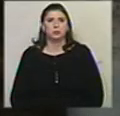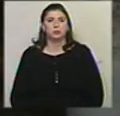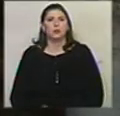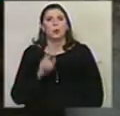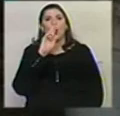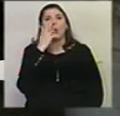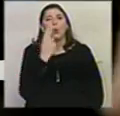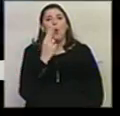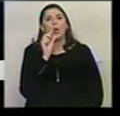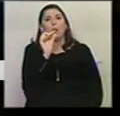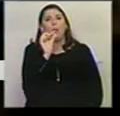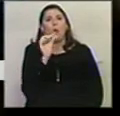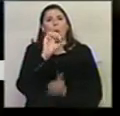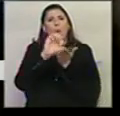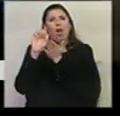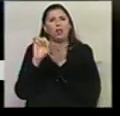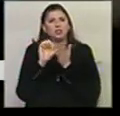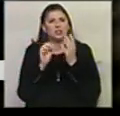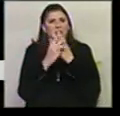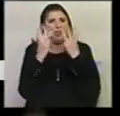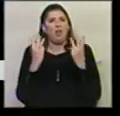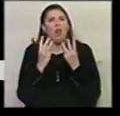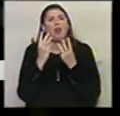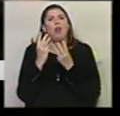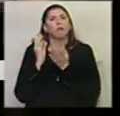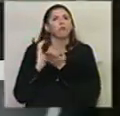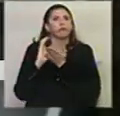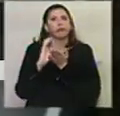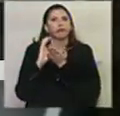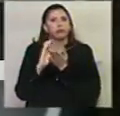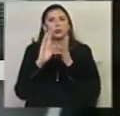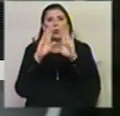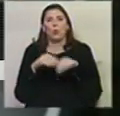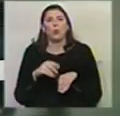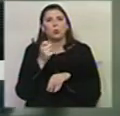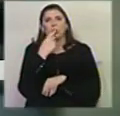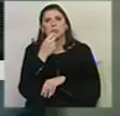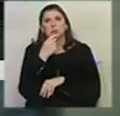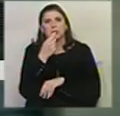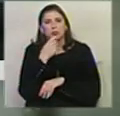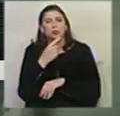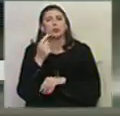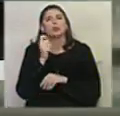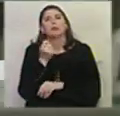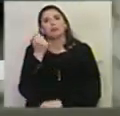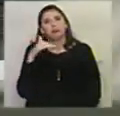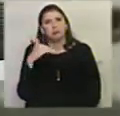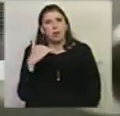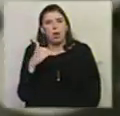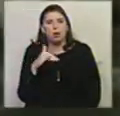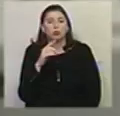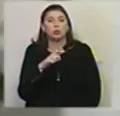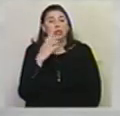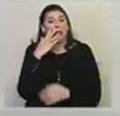Uruguay es uno de los pocos países que financia en forma universal todos los medicamentos de alto costo cuya efectividad curativa esté fehacientemente